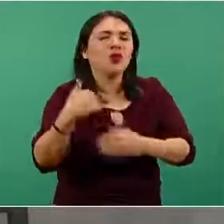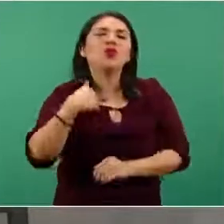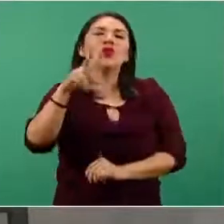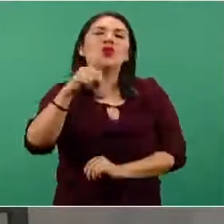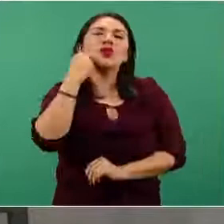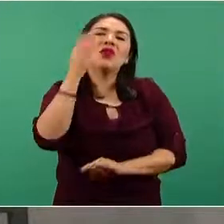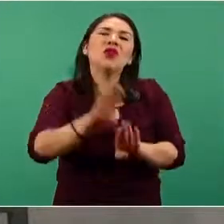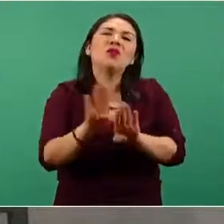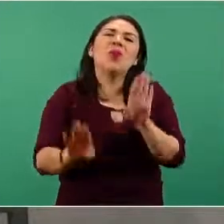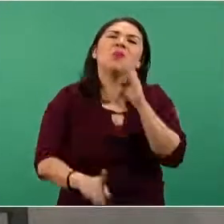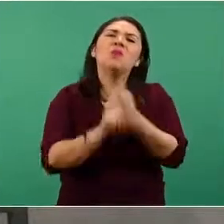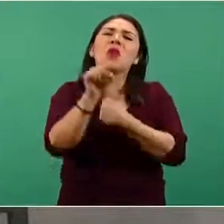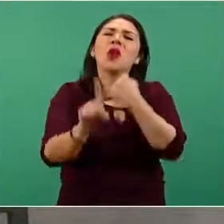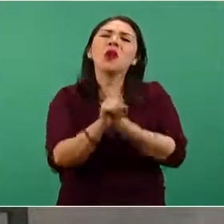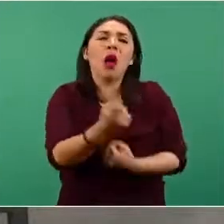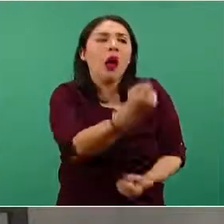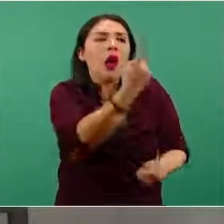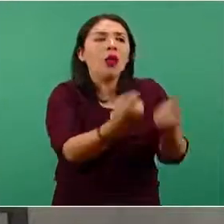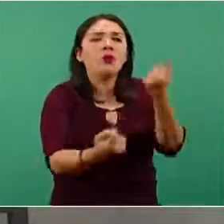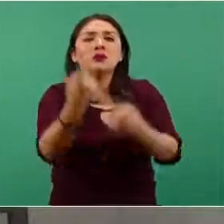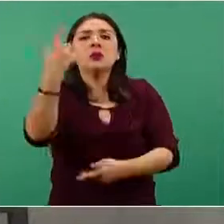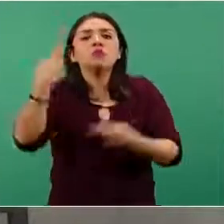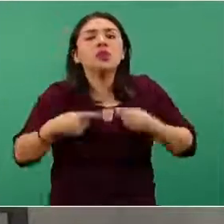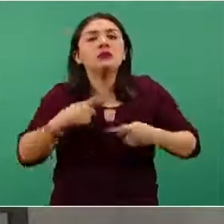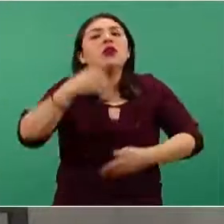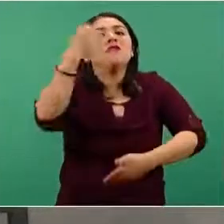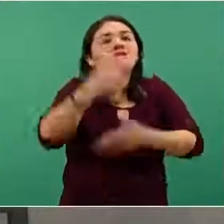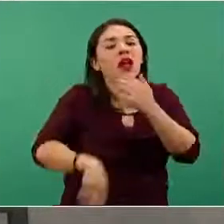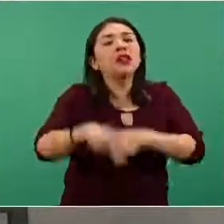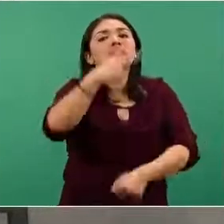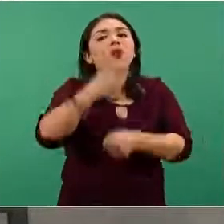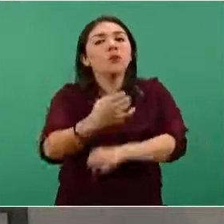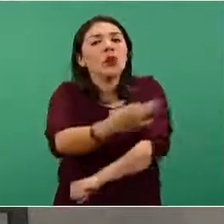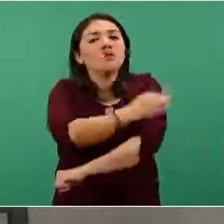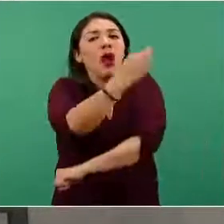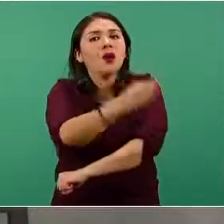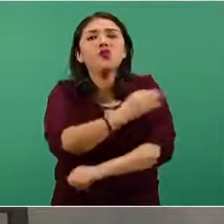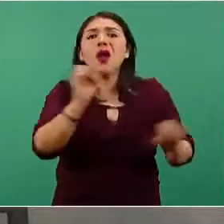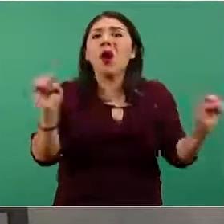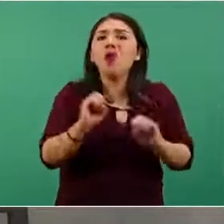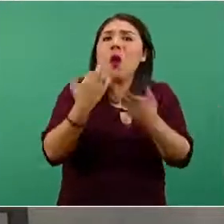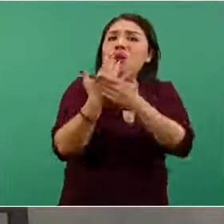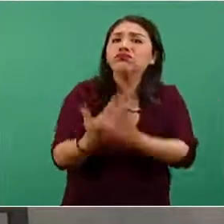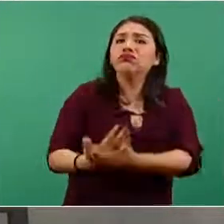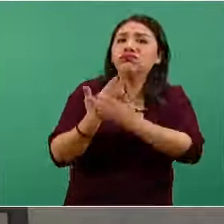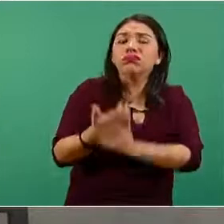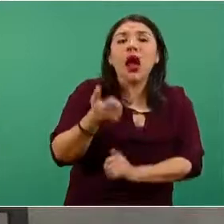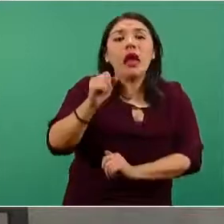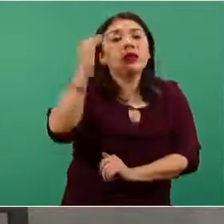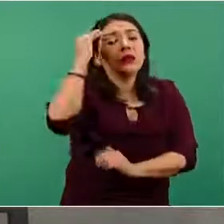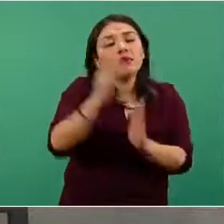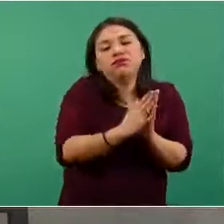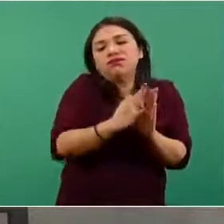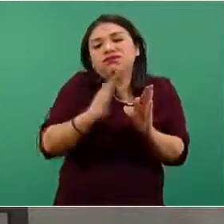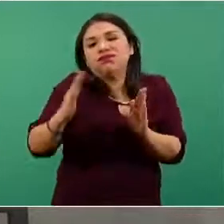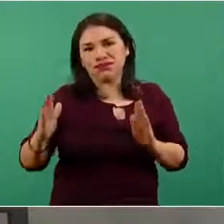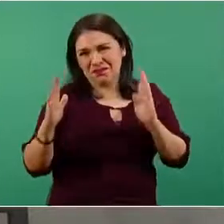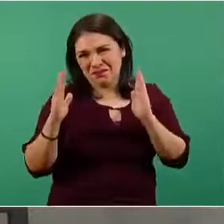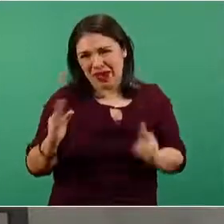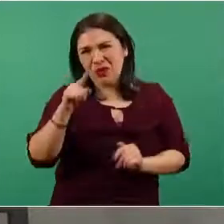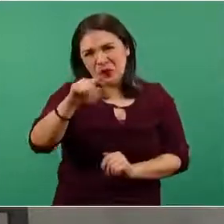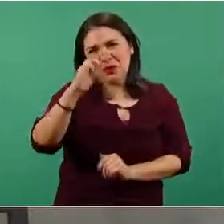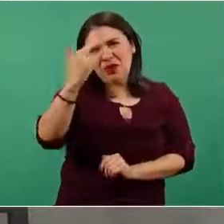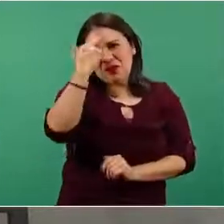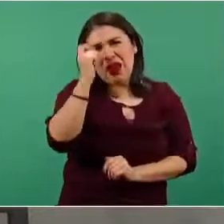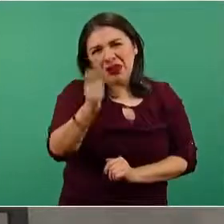riesgos de que haya personas que se queden sin recibir la segunda dosis de vacuna en el tiempo adecuado.